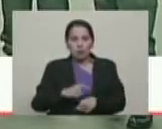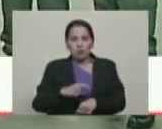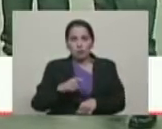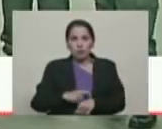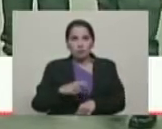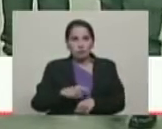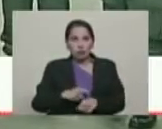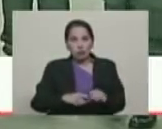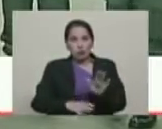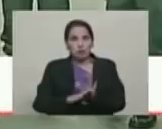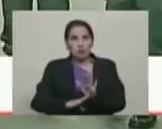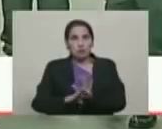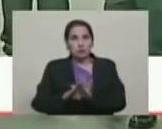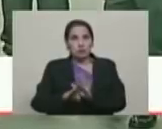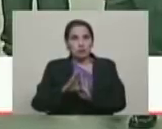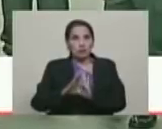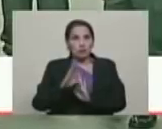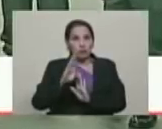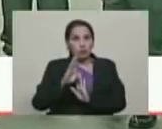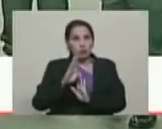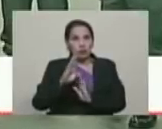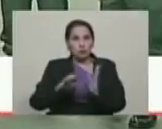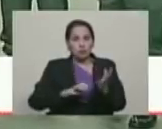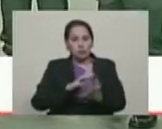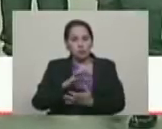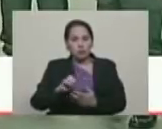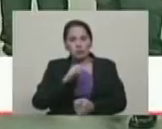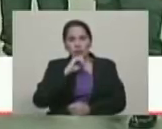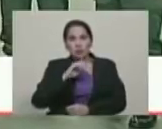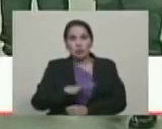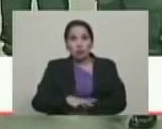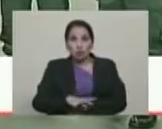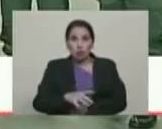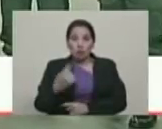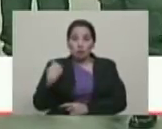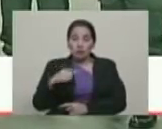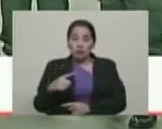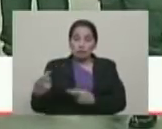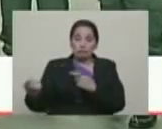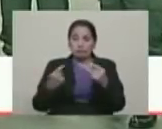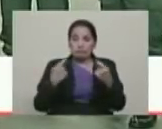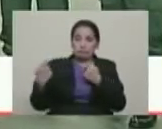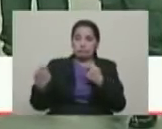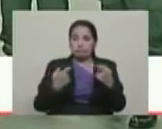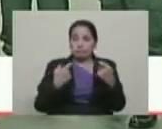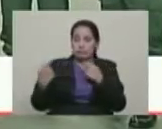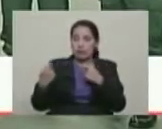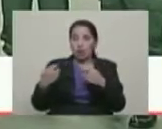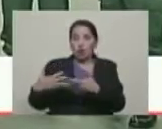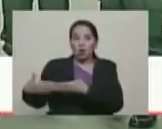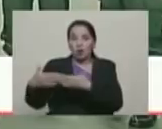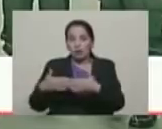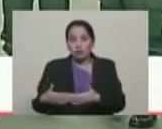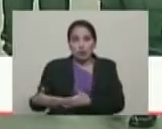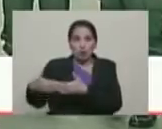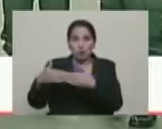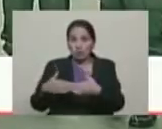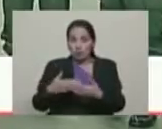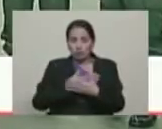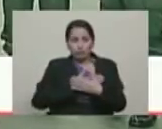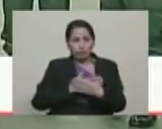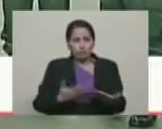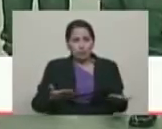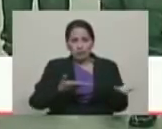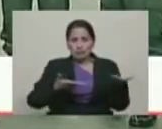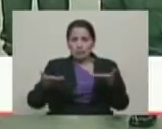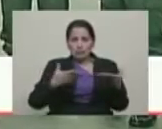en el desarrollo del conflicto histórico que tenemos con el imperialismo, garantizarle al pueblo sus elementos, servicios fundamentales,